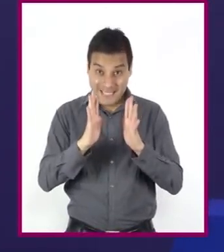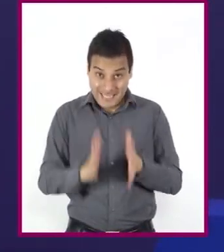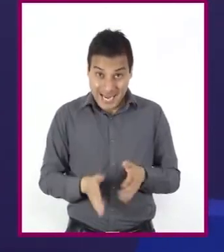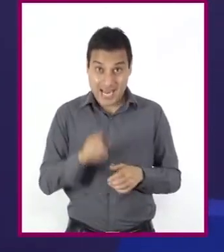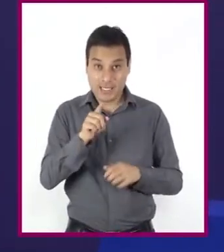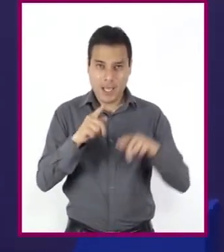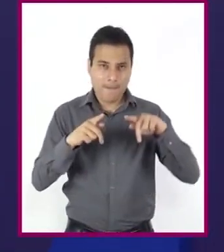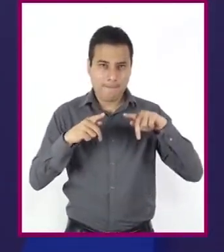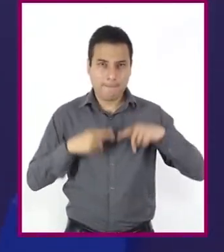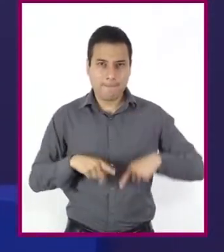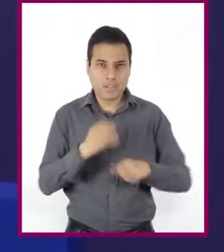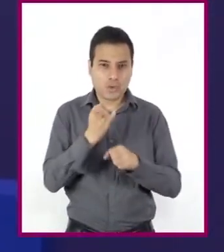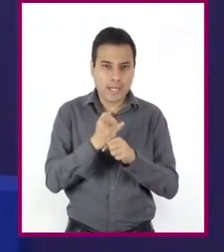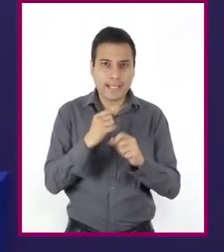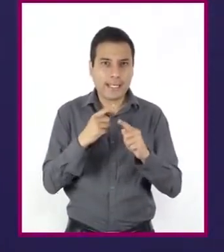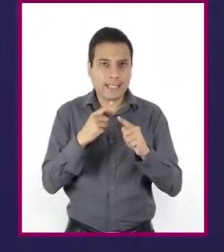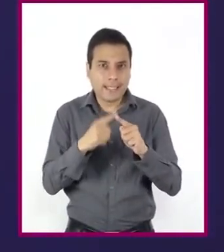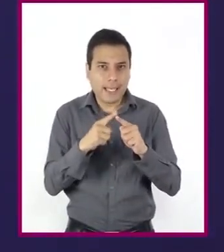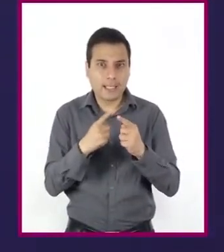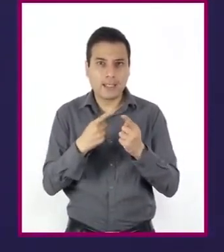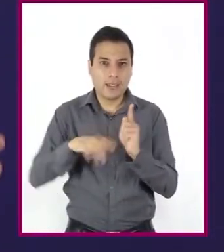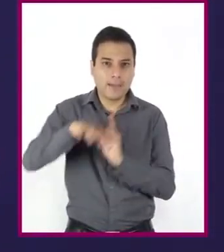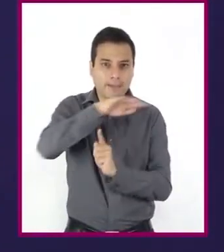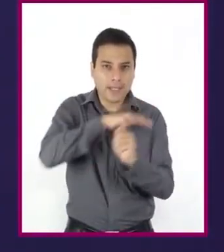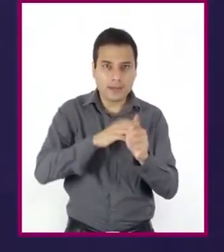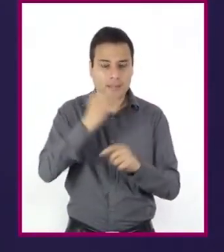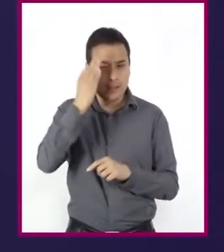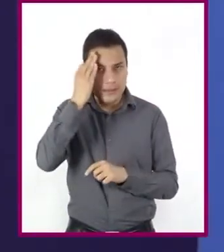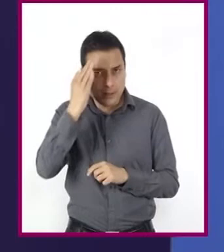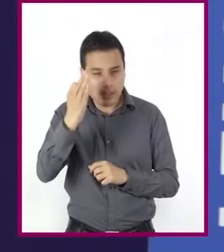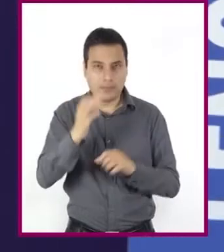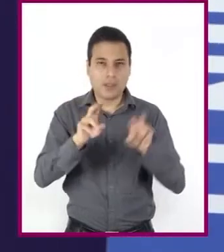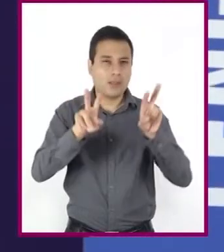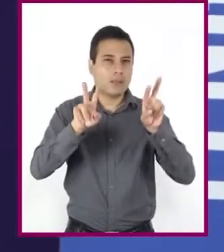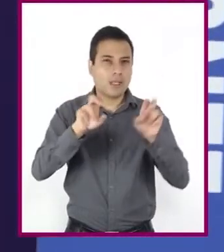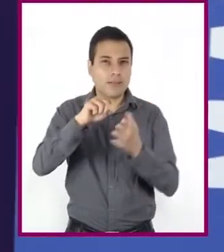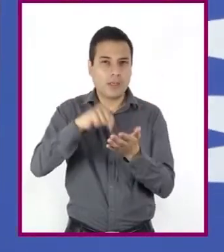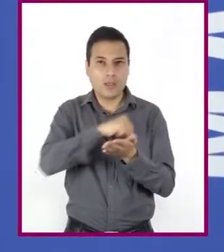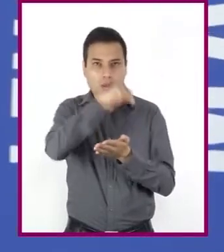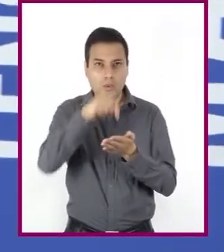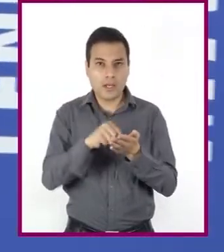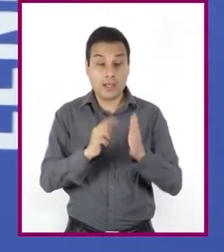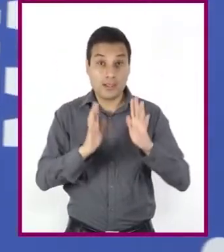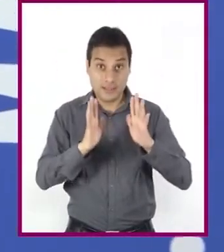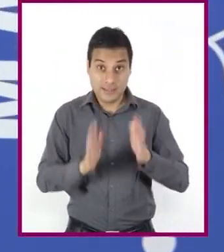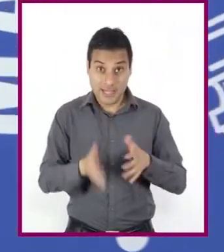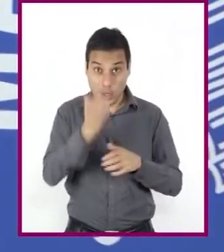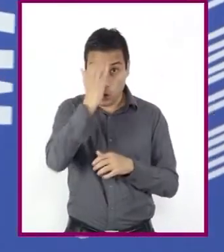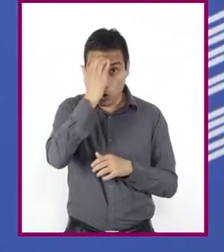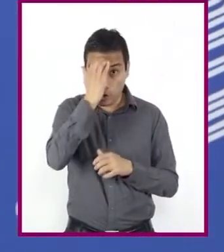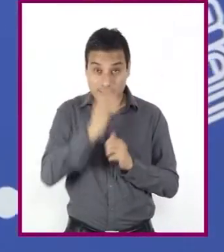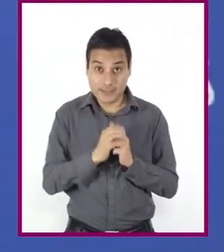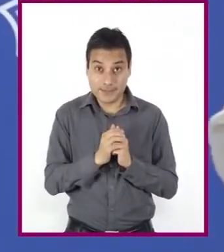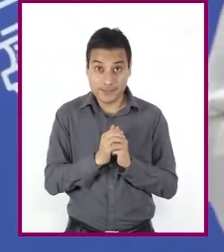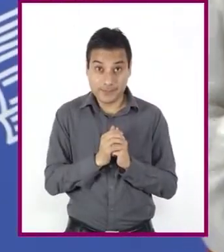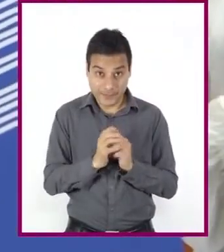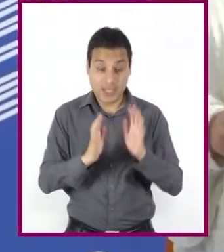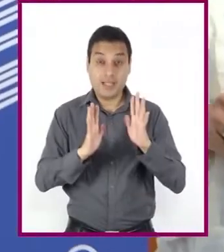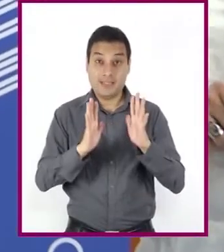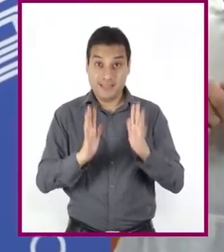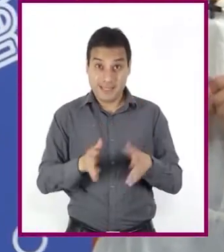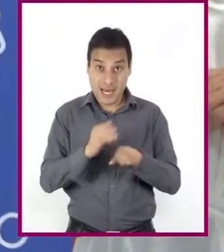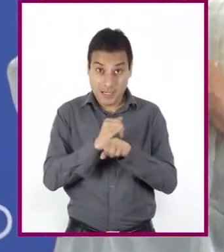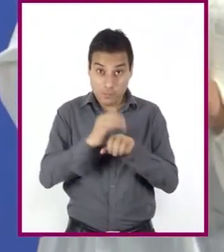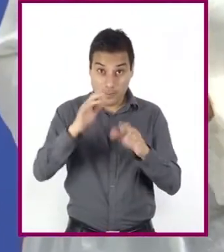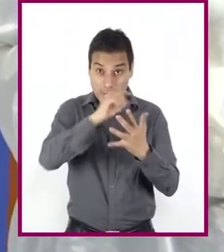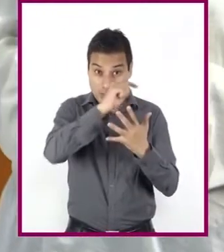nuestros personajes, ambientes, época, tema y lugar de los hechos, y suponiendo que ya estructuramos lo que